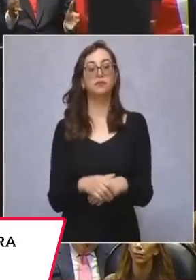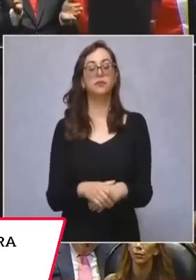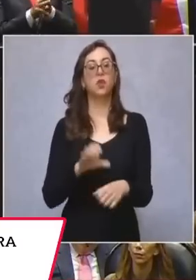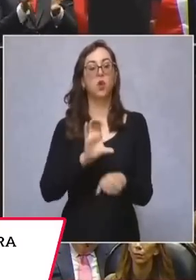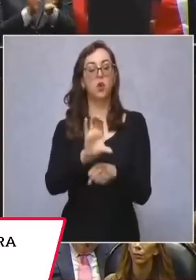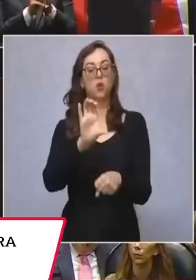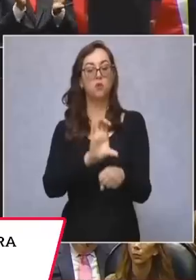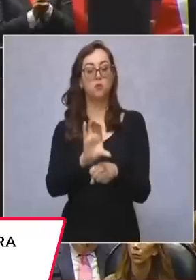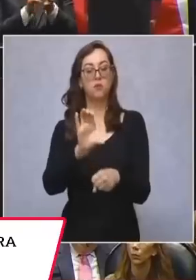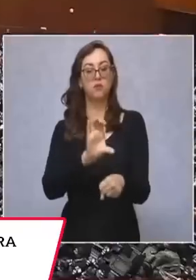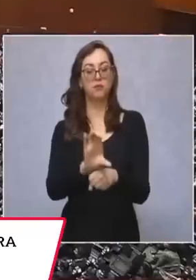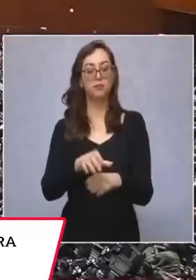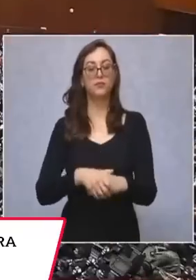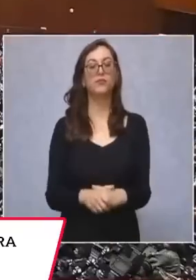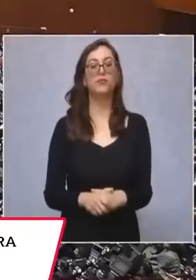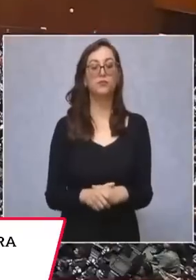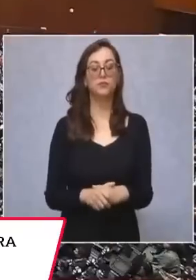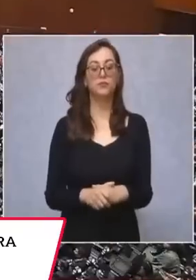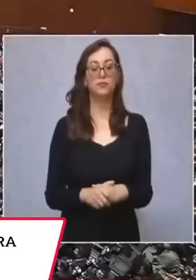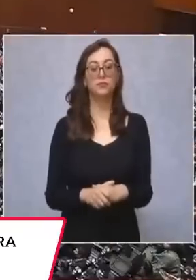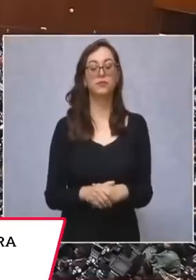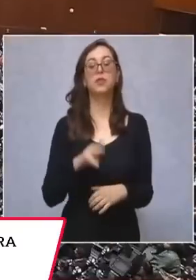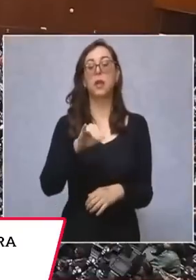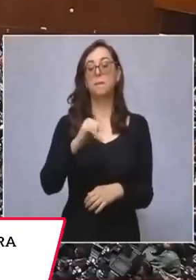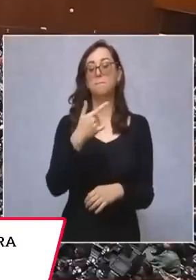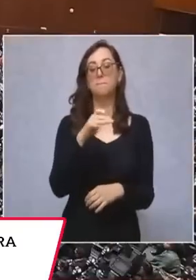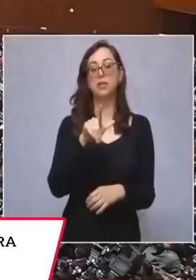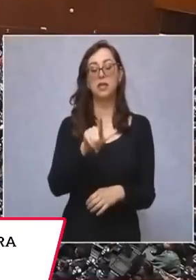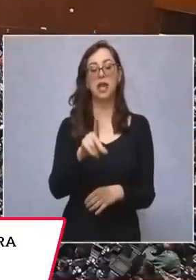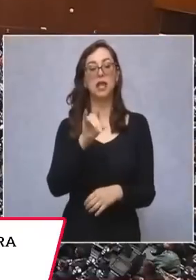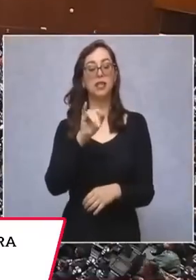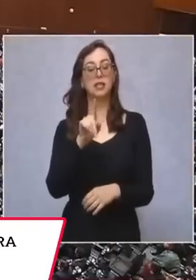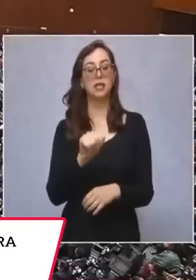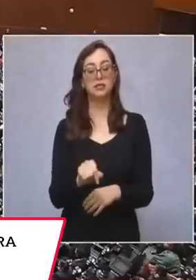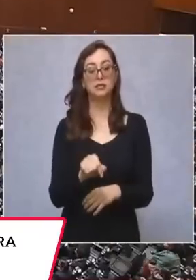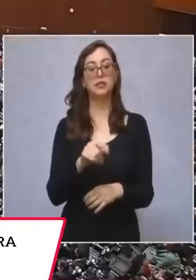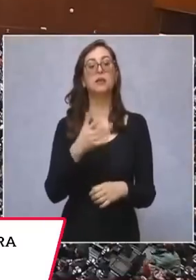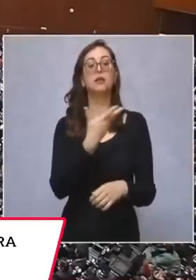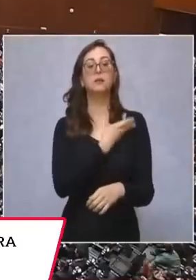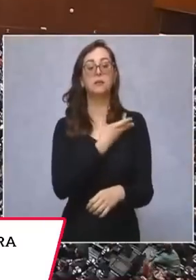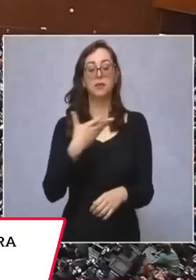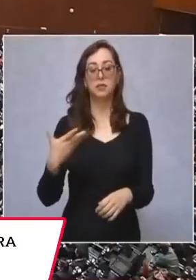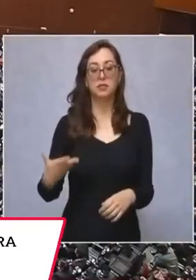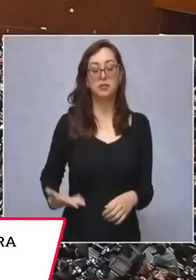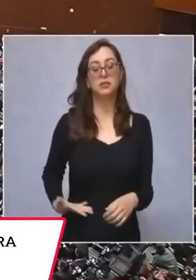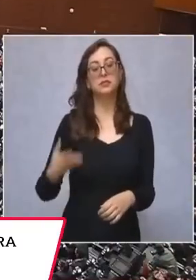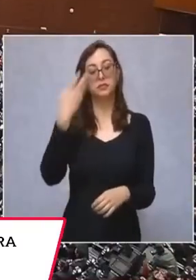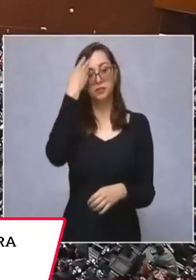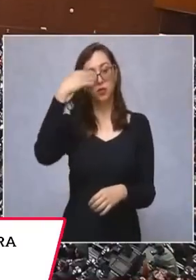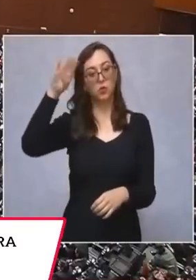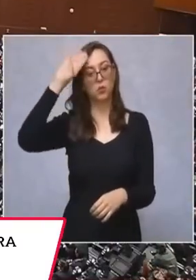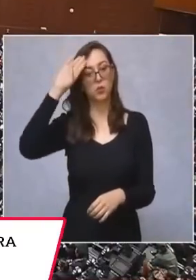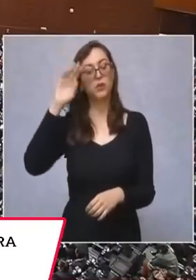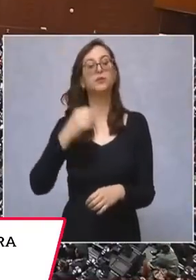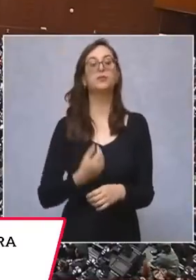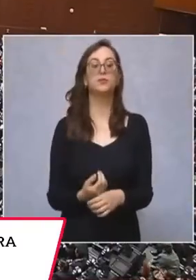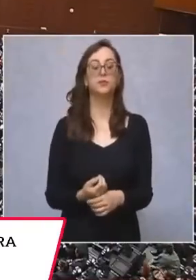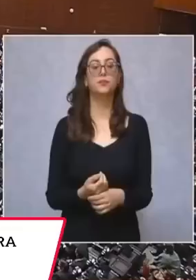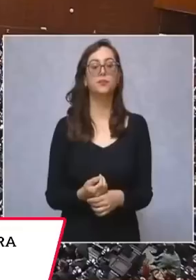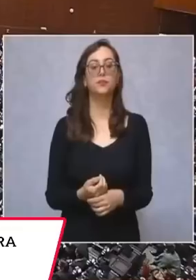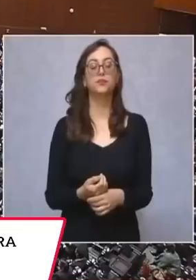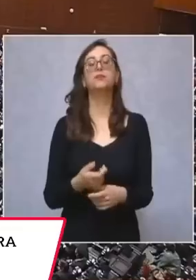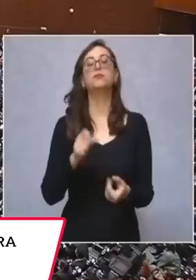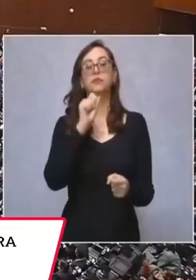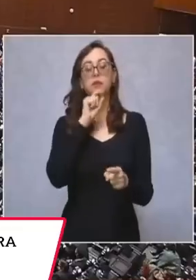Faltan todavía varias reformas, pero va a ser algo que estará en la agenda en los siguientes días, Nancy. Así es, y bueno,